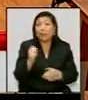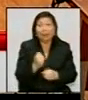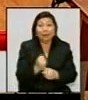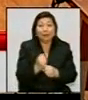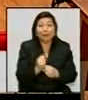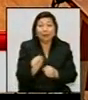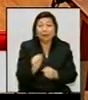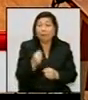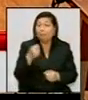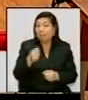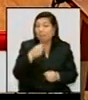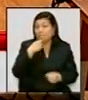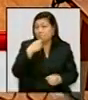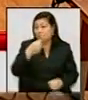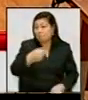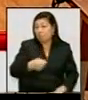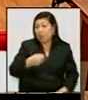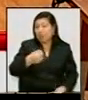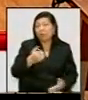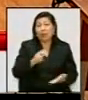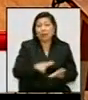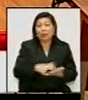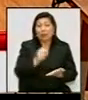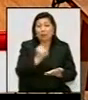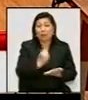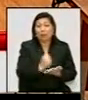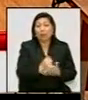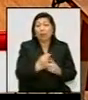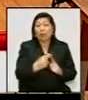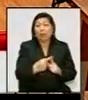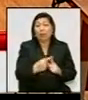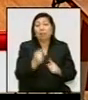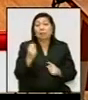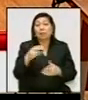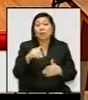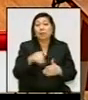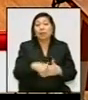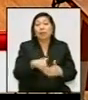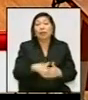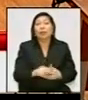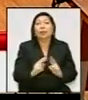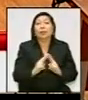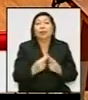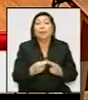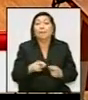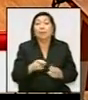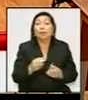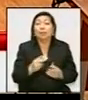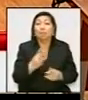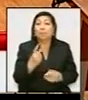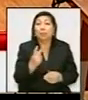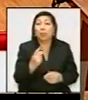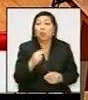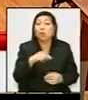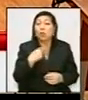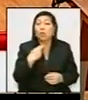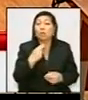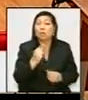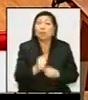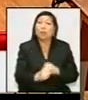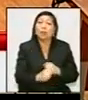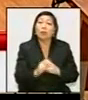en el sistema privado de pensiones, aprobado y exonerado de segunda votación en la sesión plenaria del 21 de noviembre